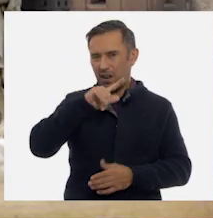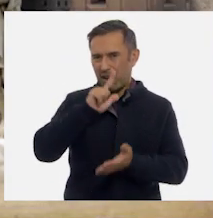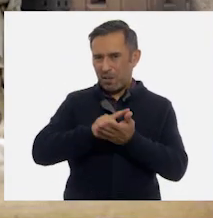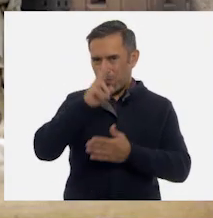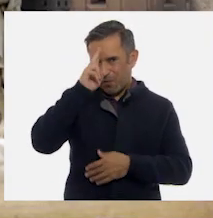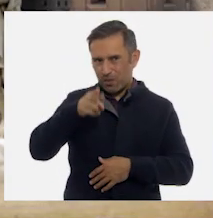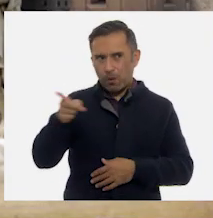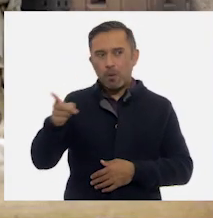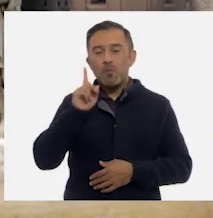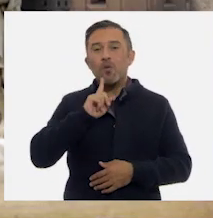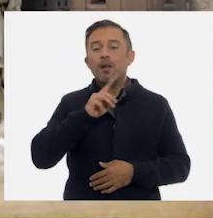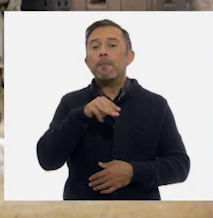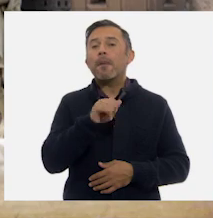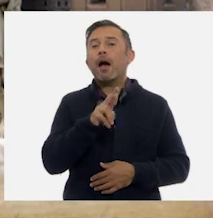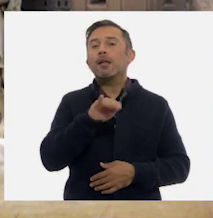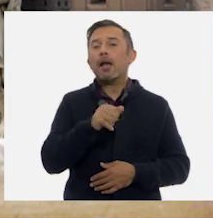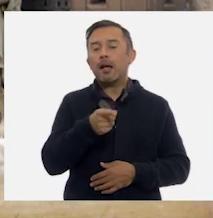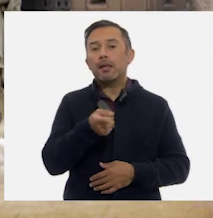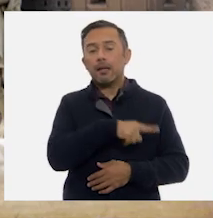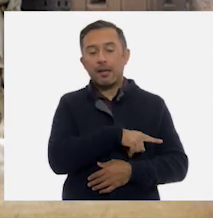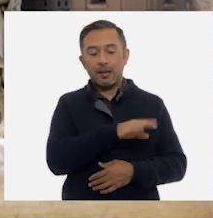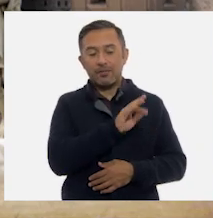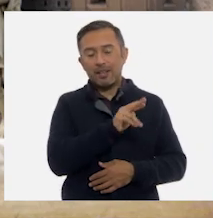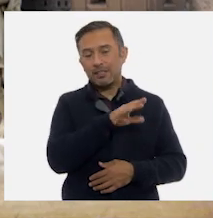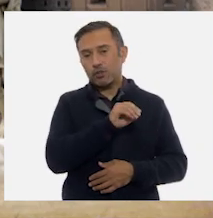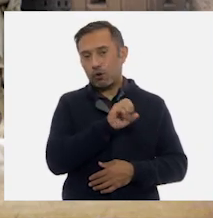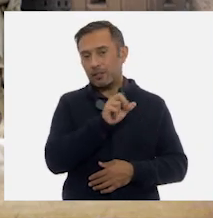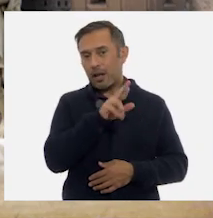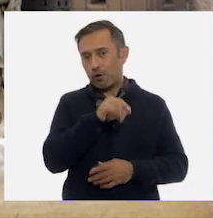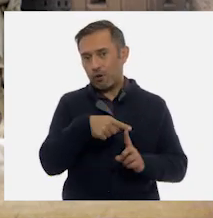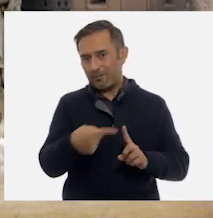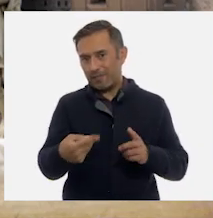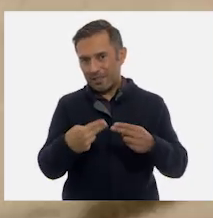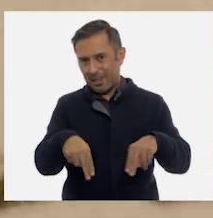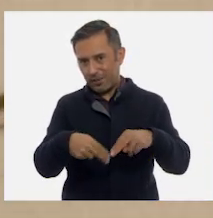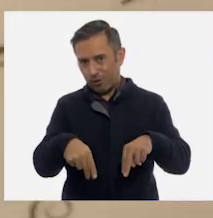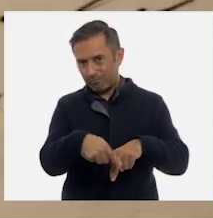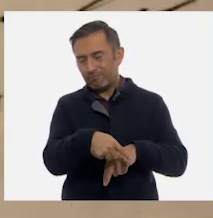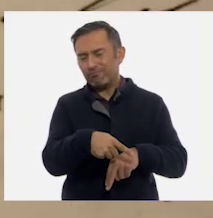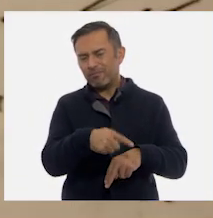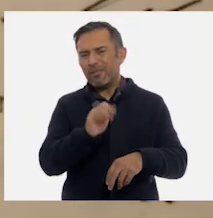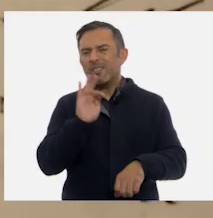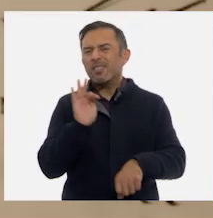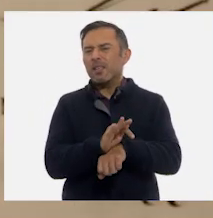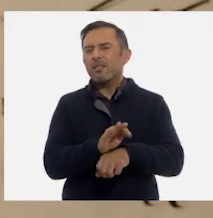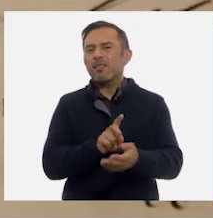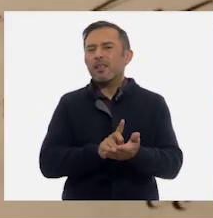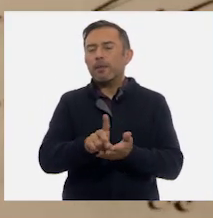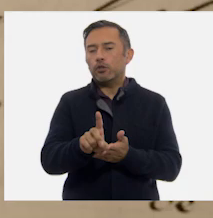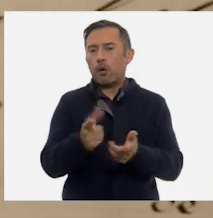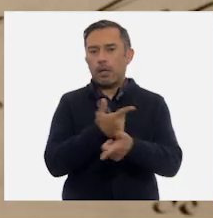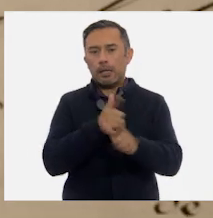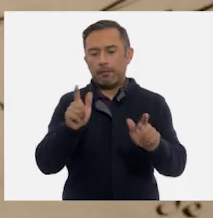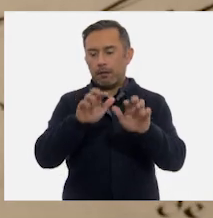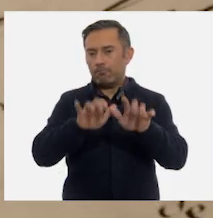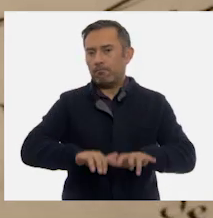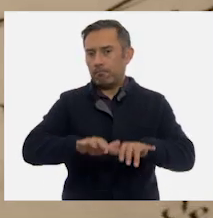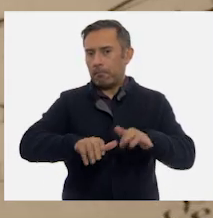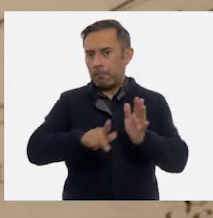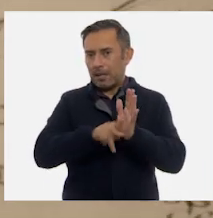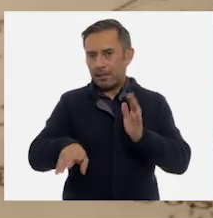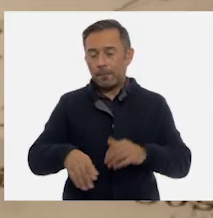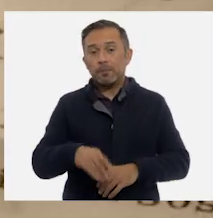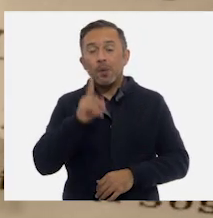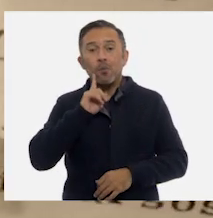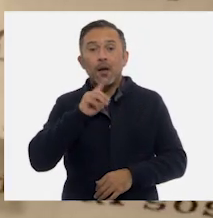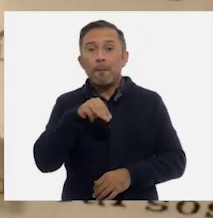Hernández Zarco, nieta de Francisco Zarco, defensor de la libertad de prensa. María Hernández fue la responsable de dar a